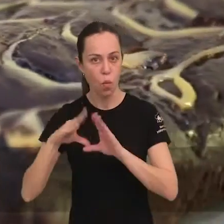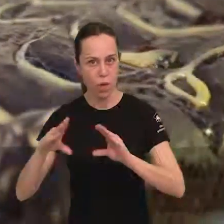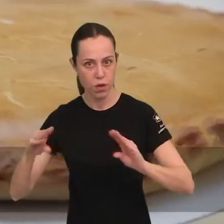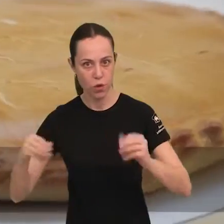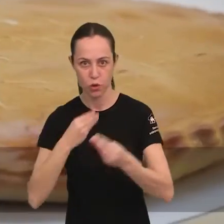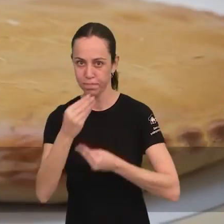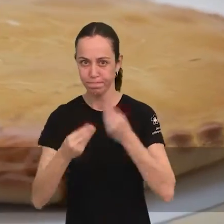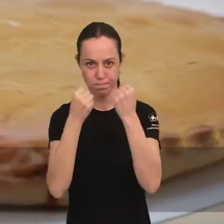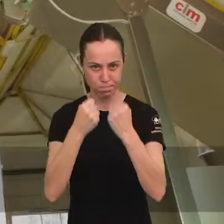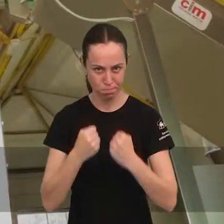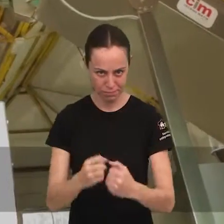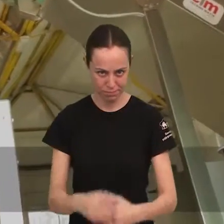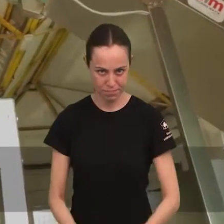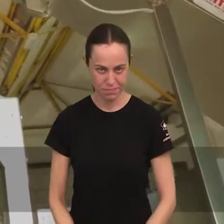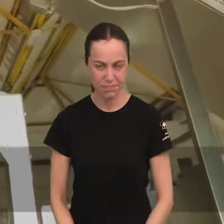bizcochos.